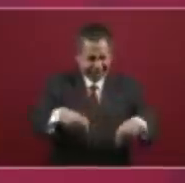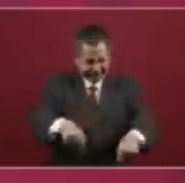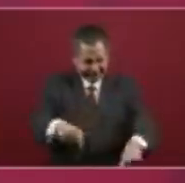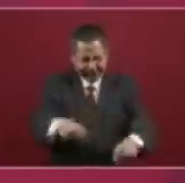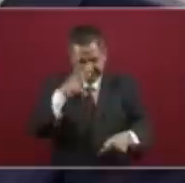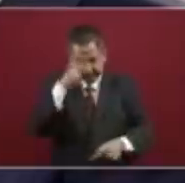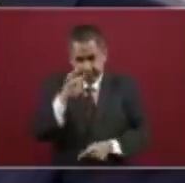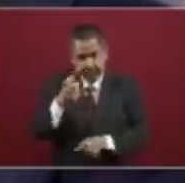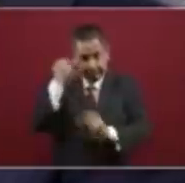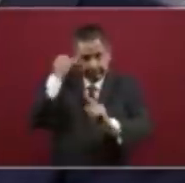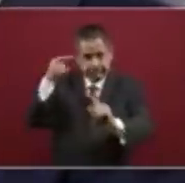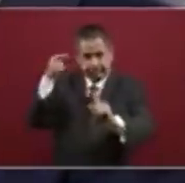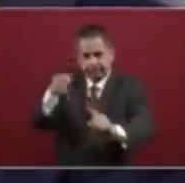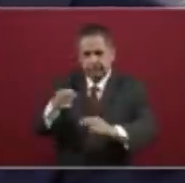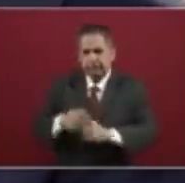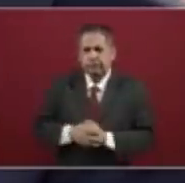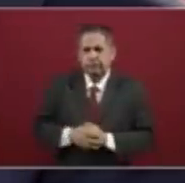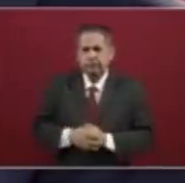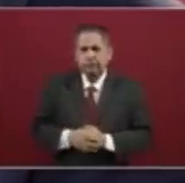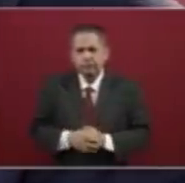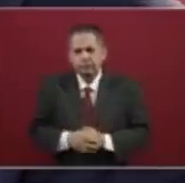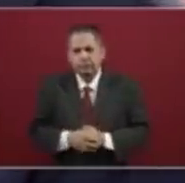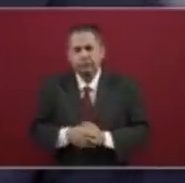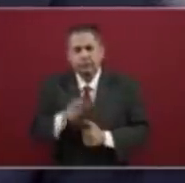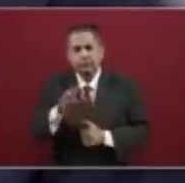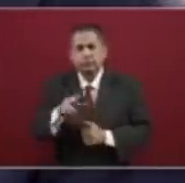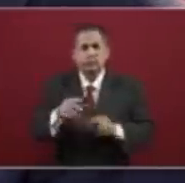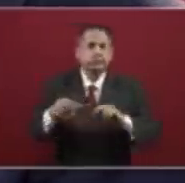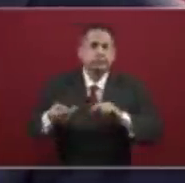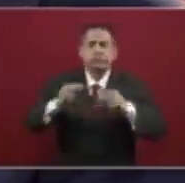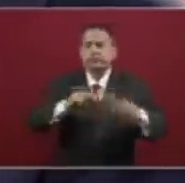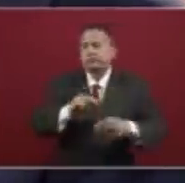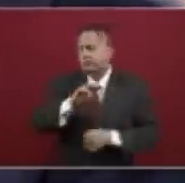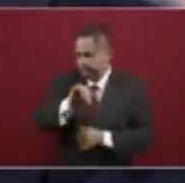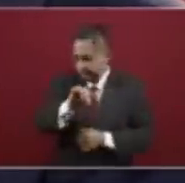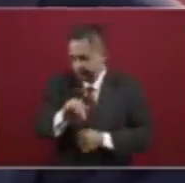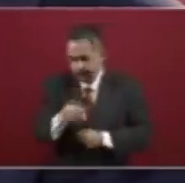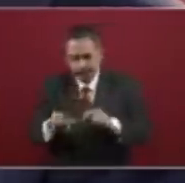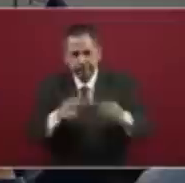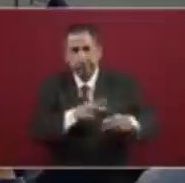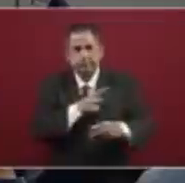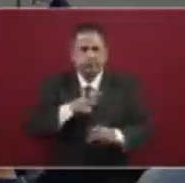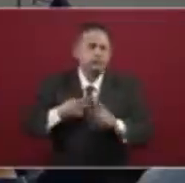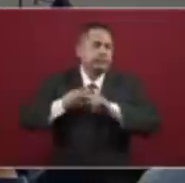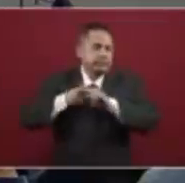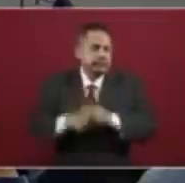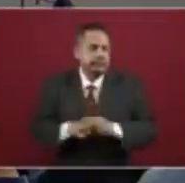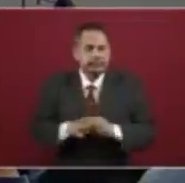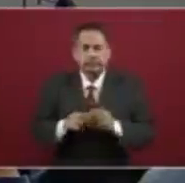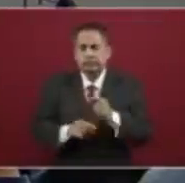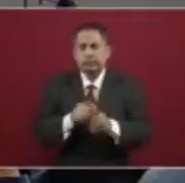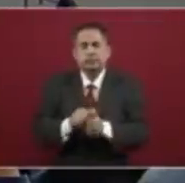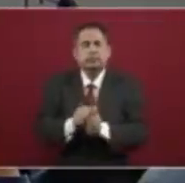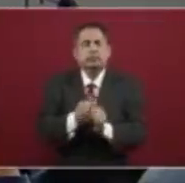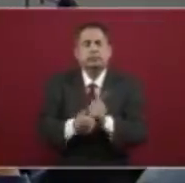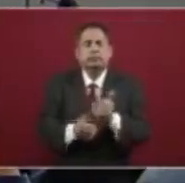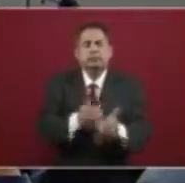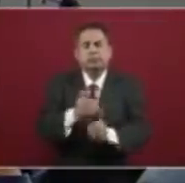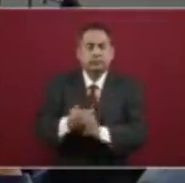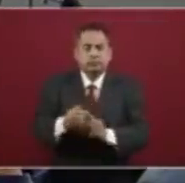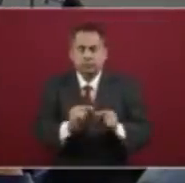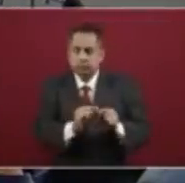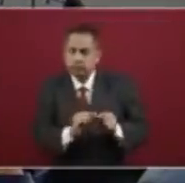la política. Pero teníamos que empezar. Está ocurriendo a la inversa. Sí, teníamos que empezar de